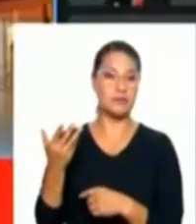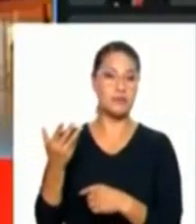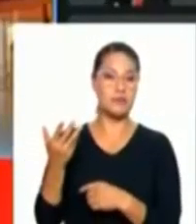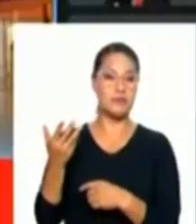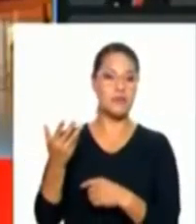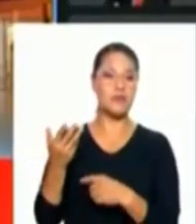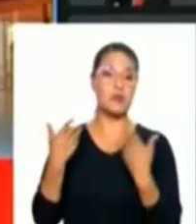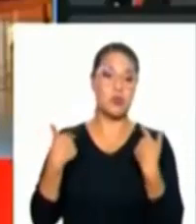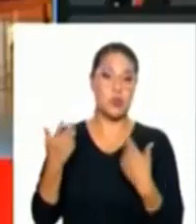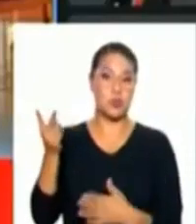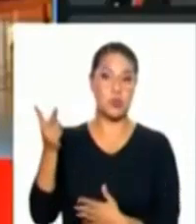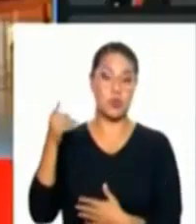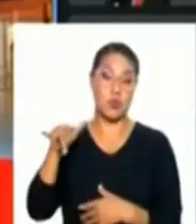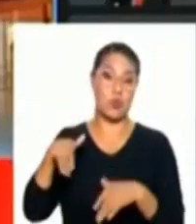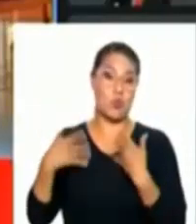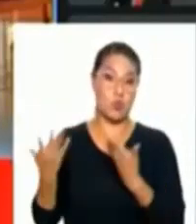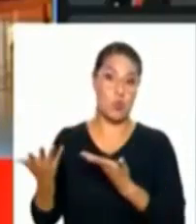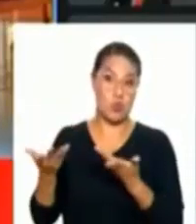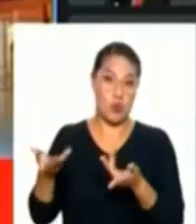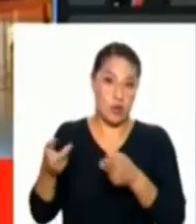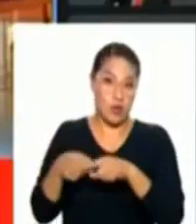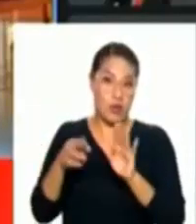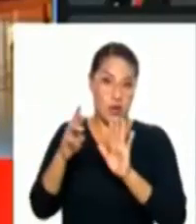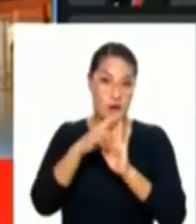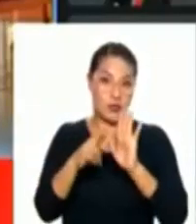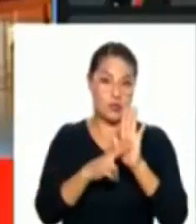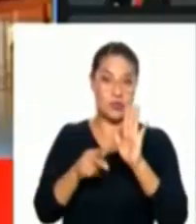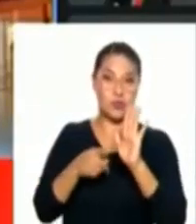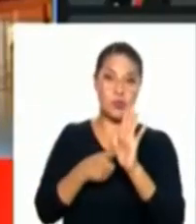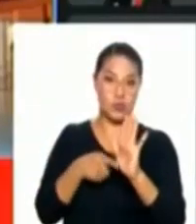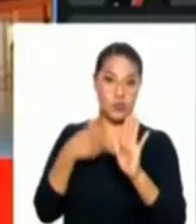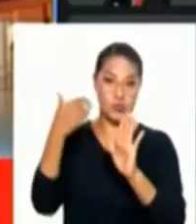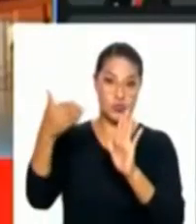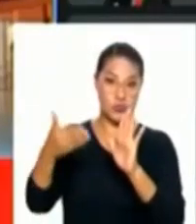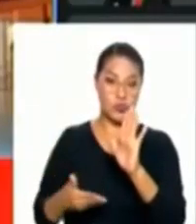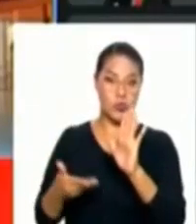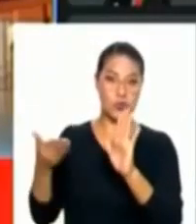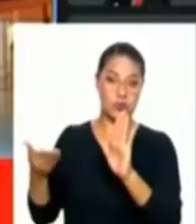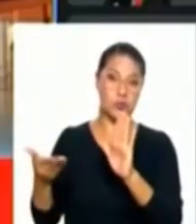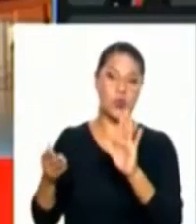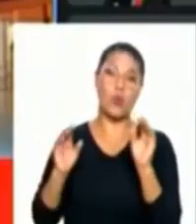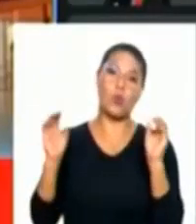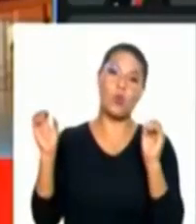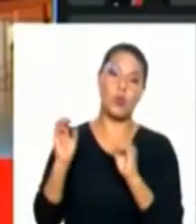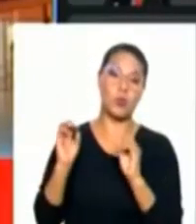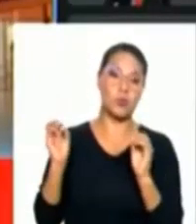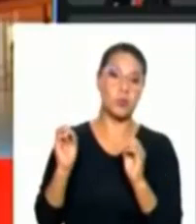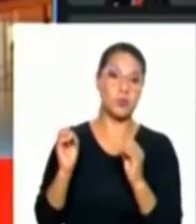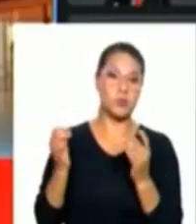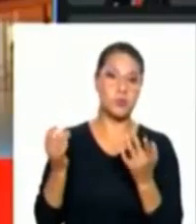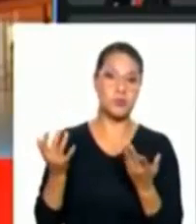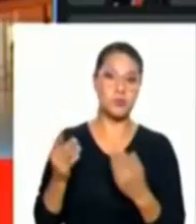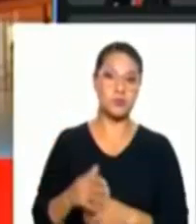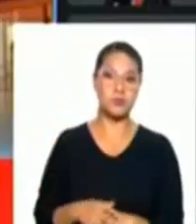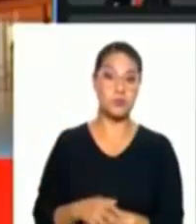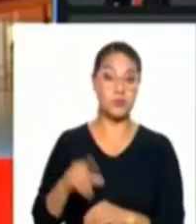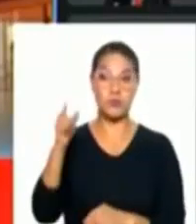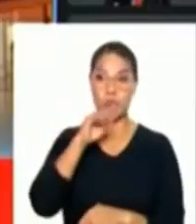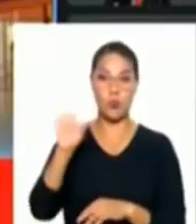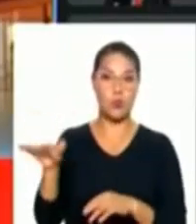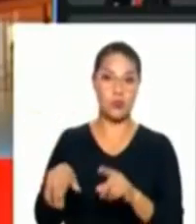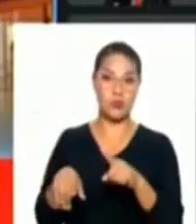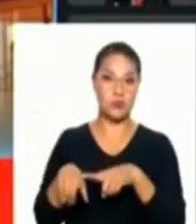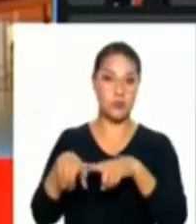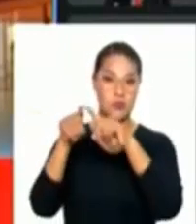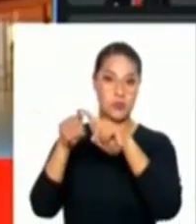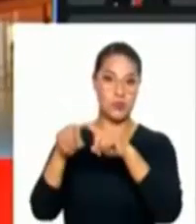rechazó por considerar que se vulnera sus derechos a la libertad y a la protección de la vida, y ello